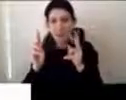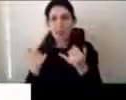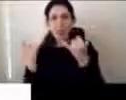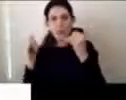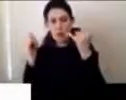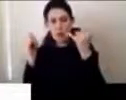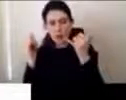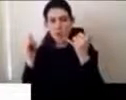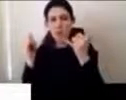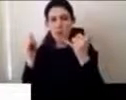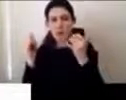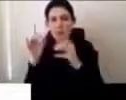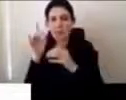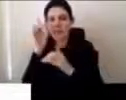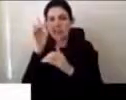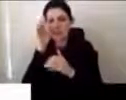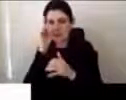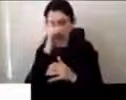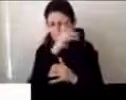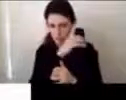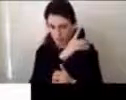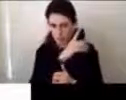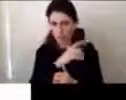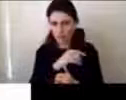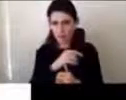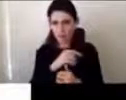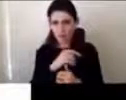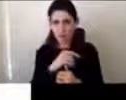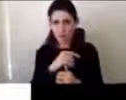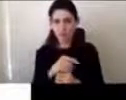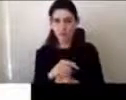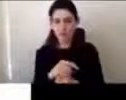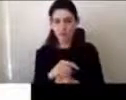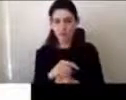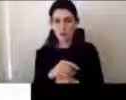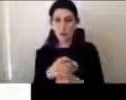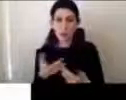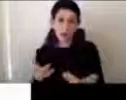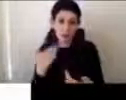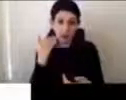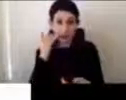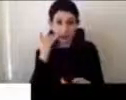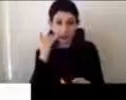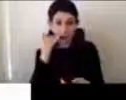complejizando el juego al cual se va a exponer el niño.